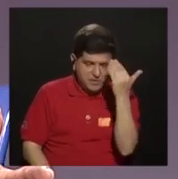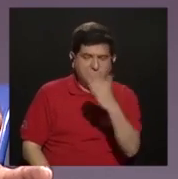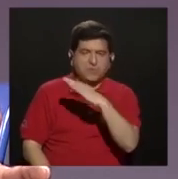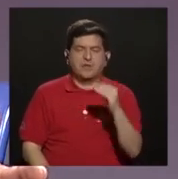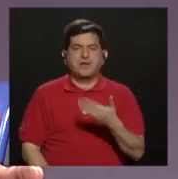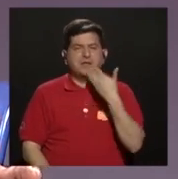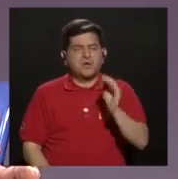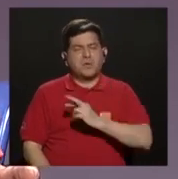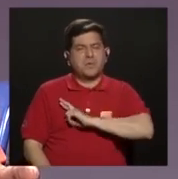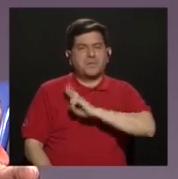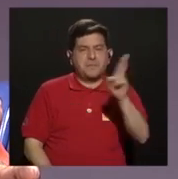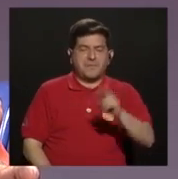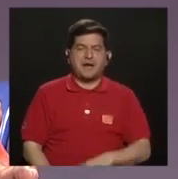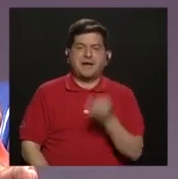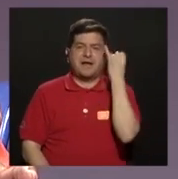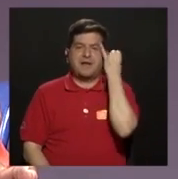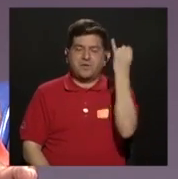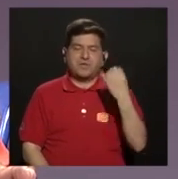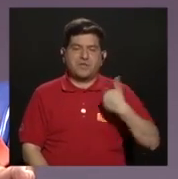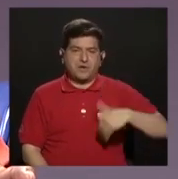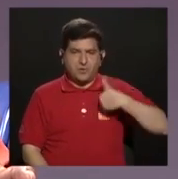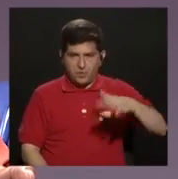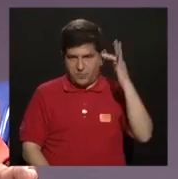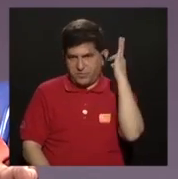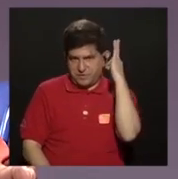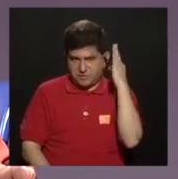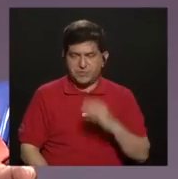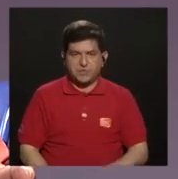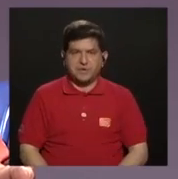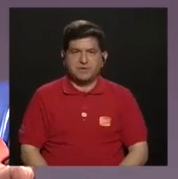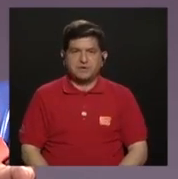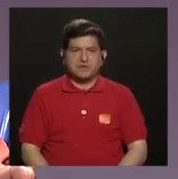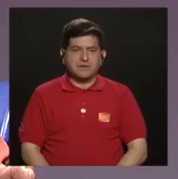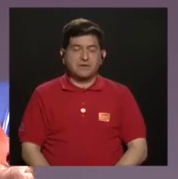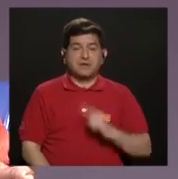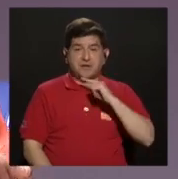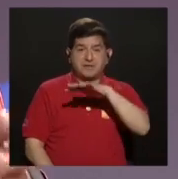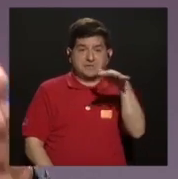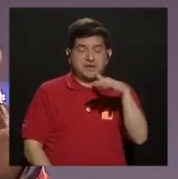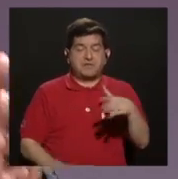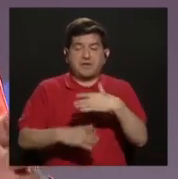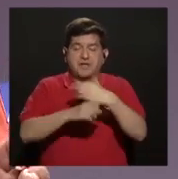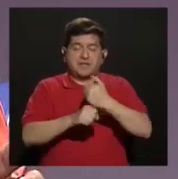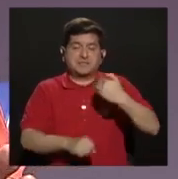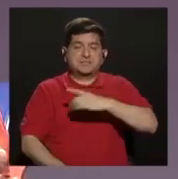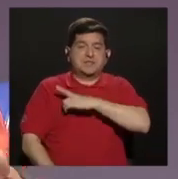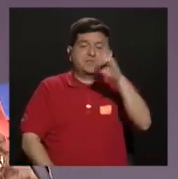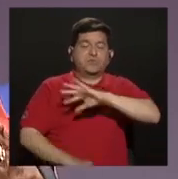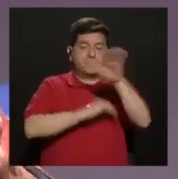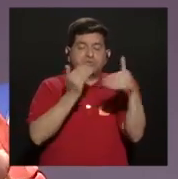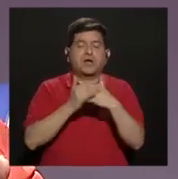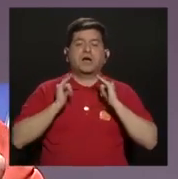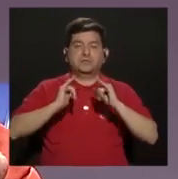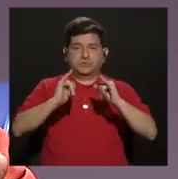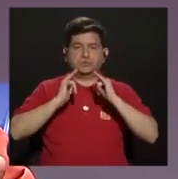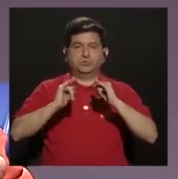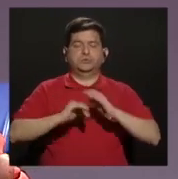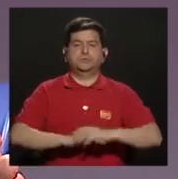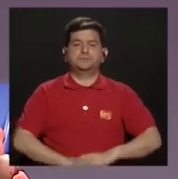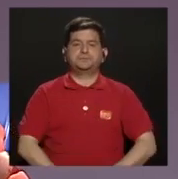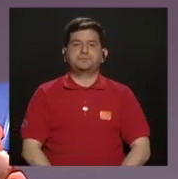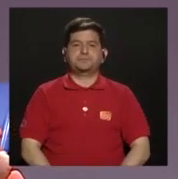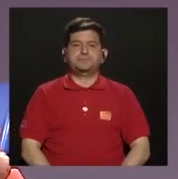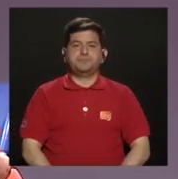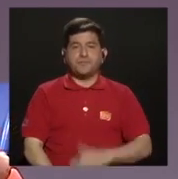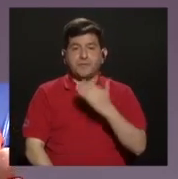la religión es que ha metido la idea de que hombres y mujeres es una realidad que Dios nos hizo a todos iguales.